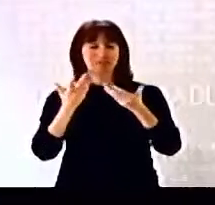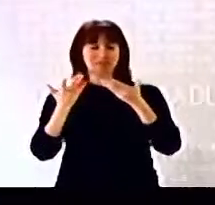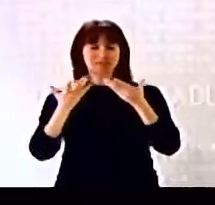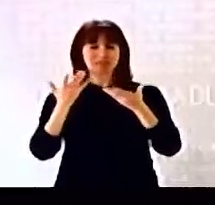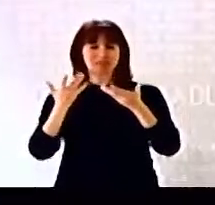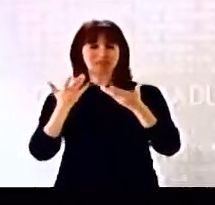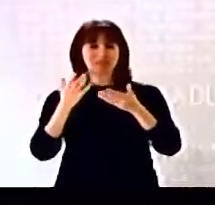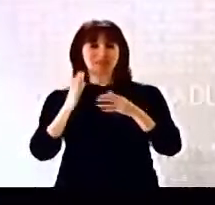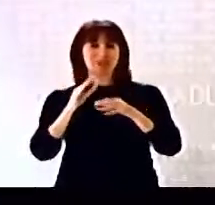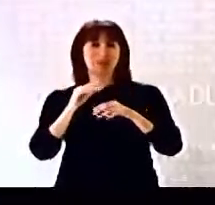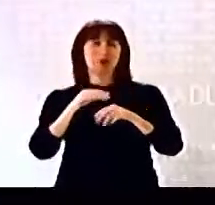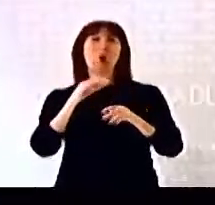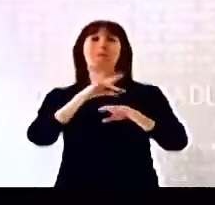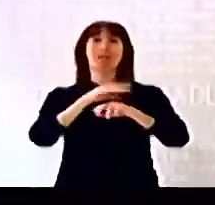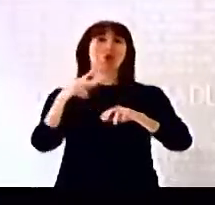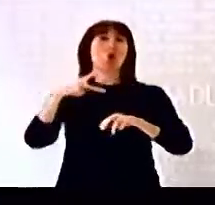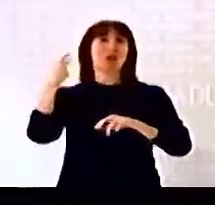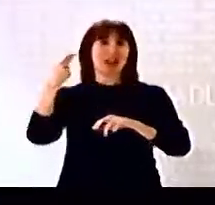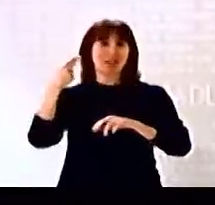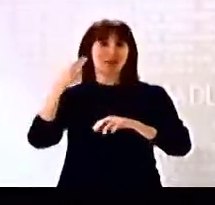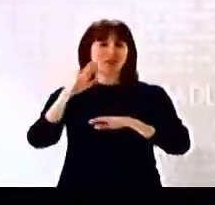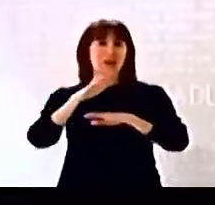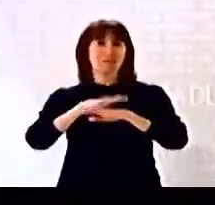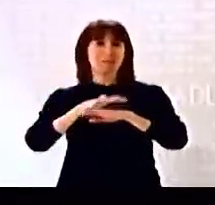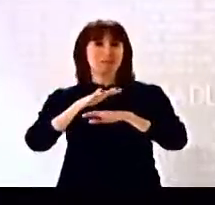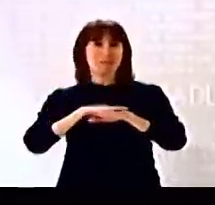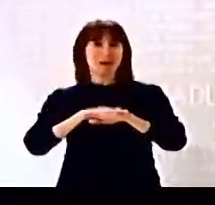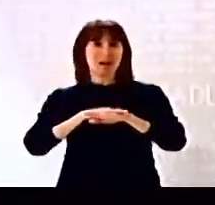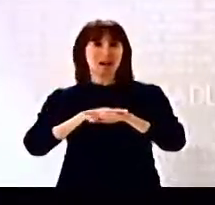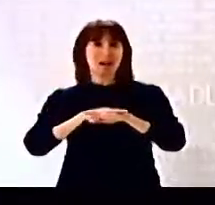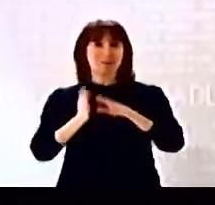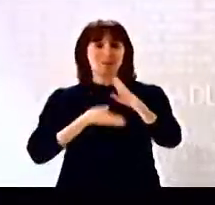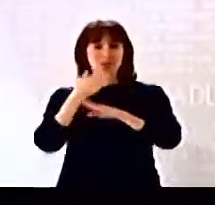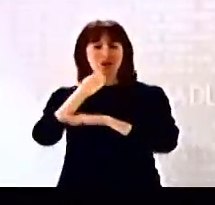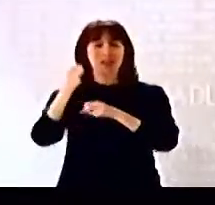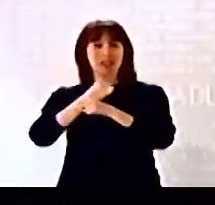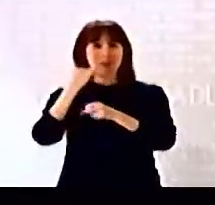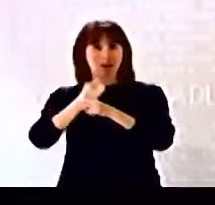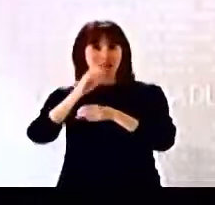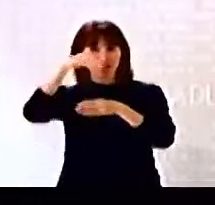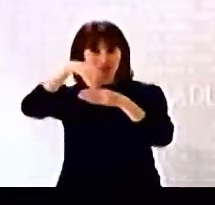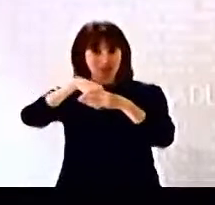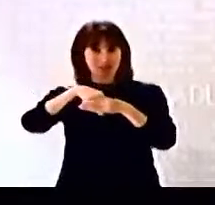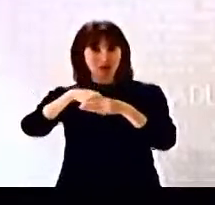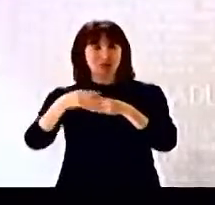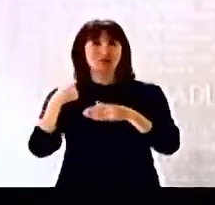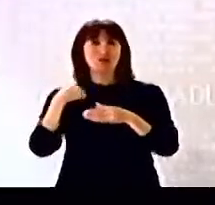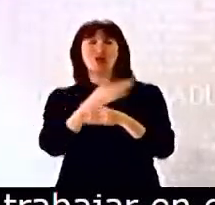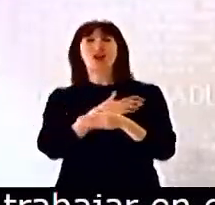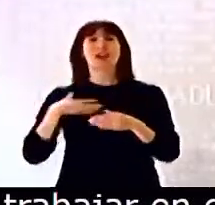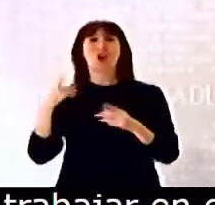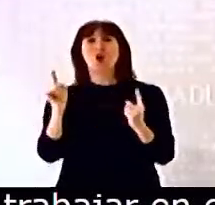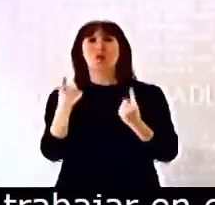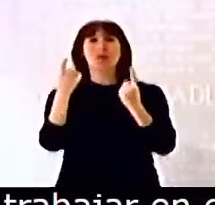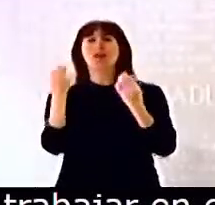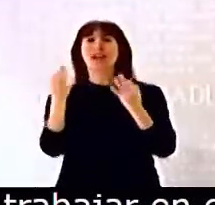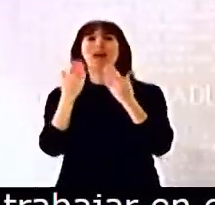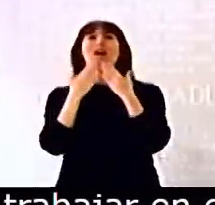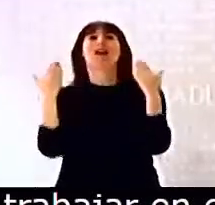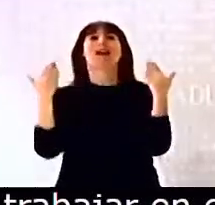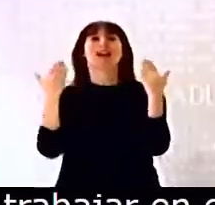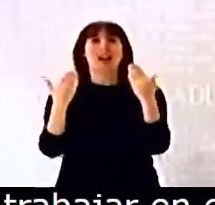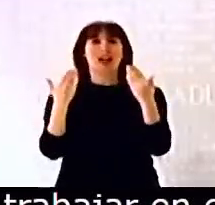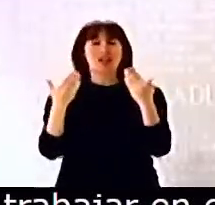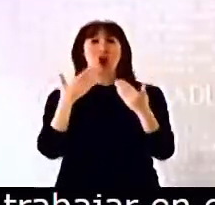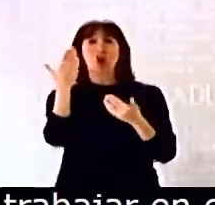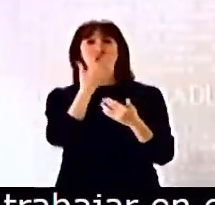que estén jubilados para poder trabajar en el sistema sanitario, lo primero que quiero hacer es agradecer a los